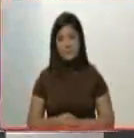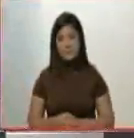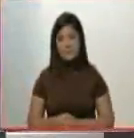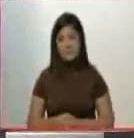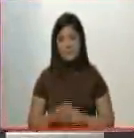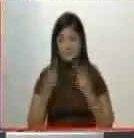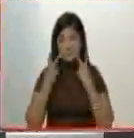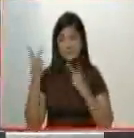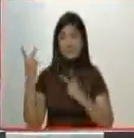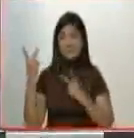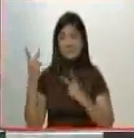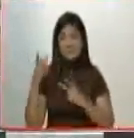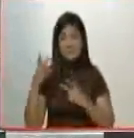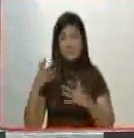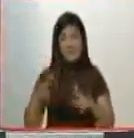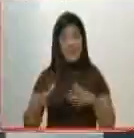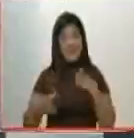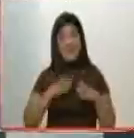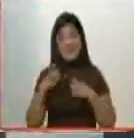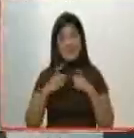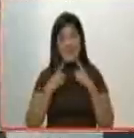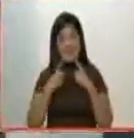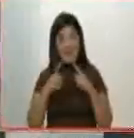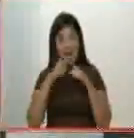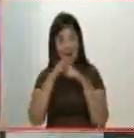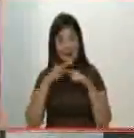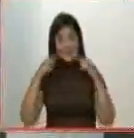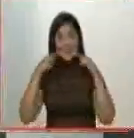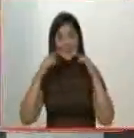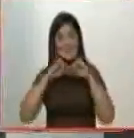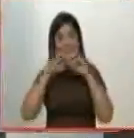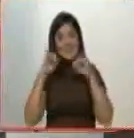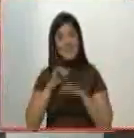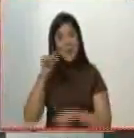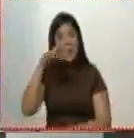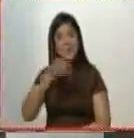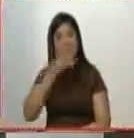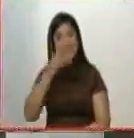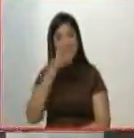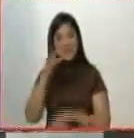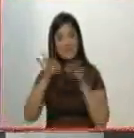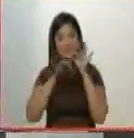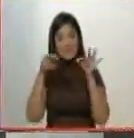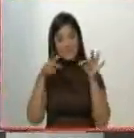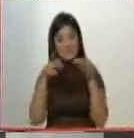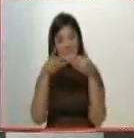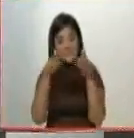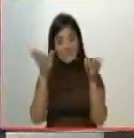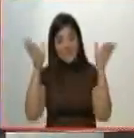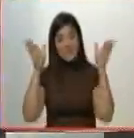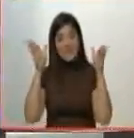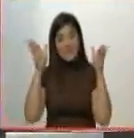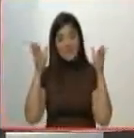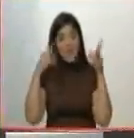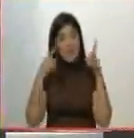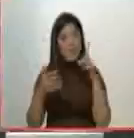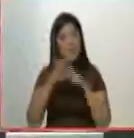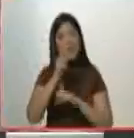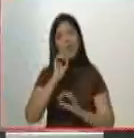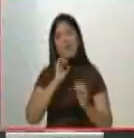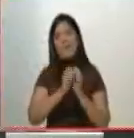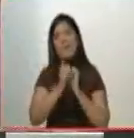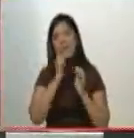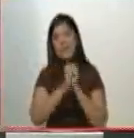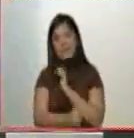gimnasia, demostrando el entusiasmo, demostrando la alegría, una tarde de inauguración para el deporte, una tarde de logros